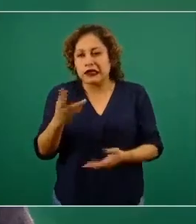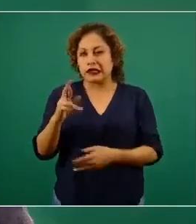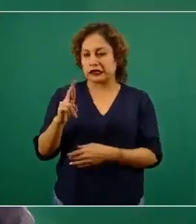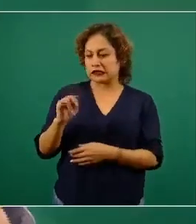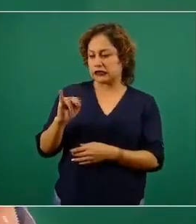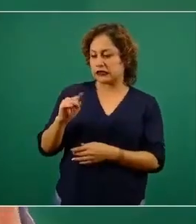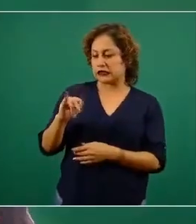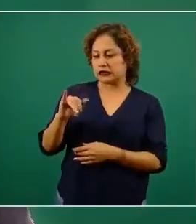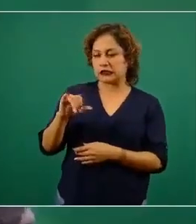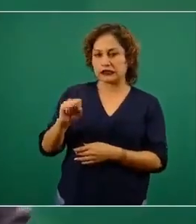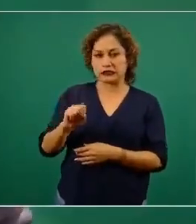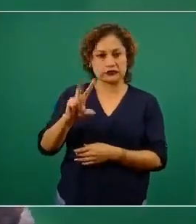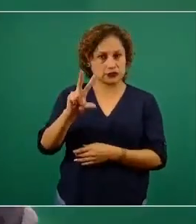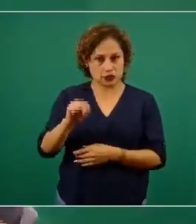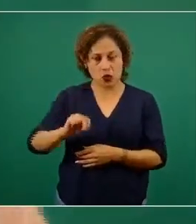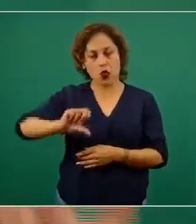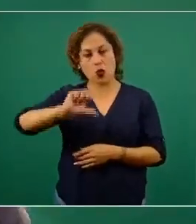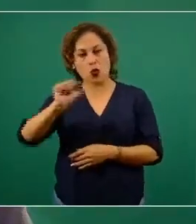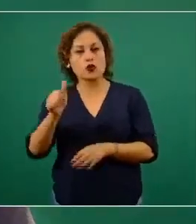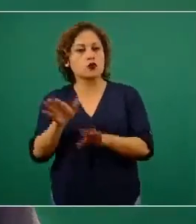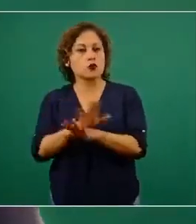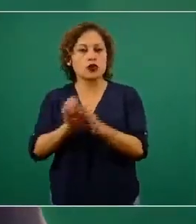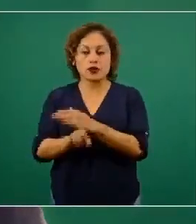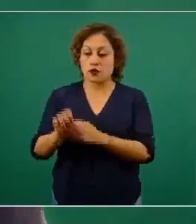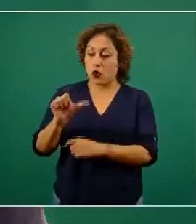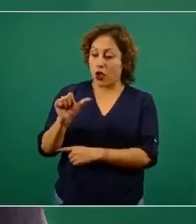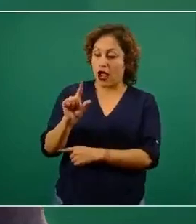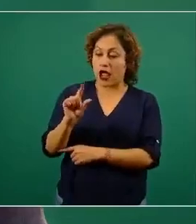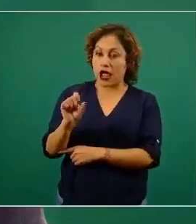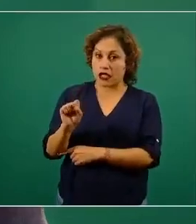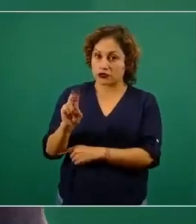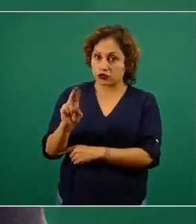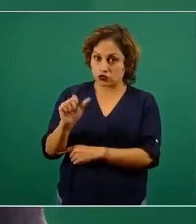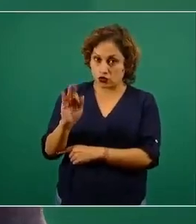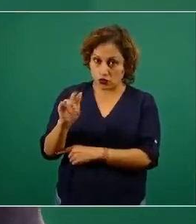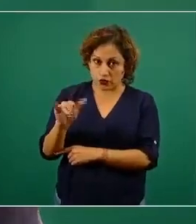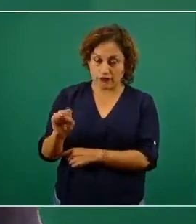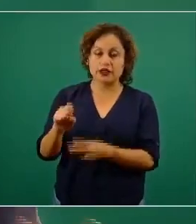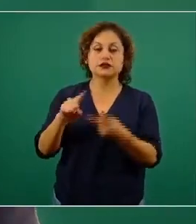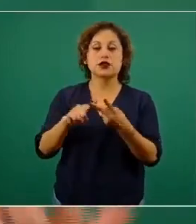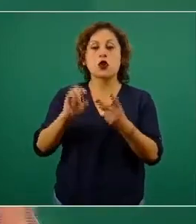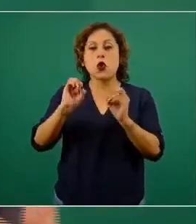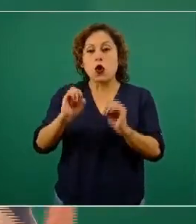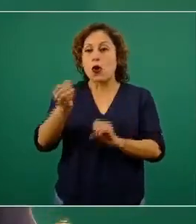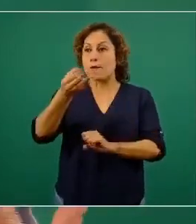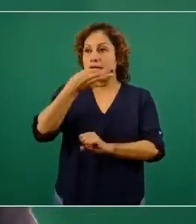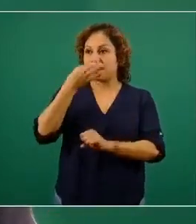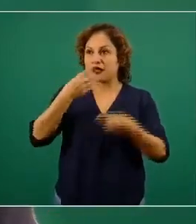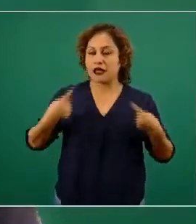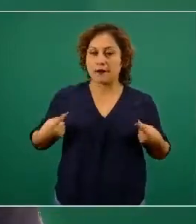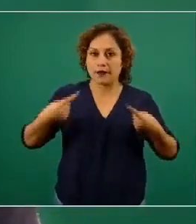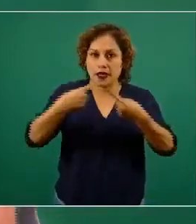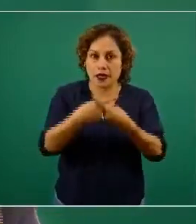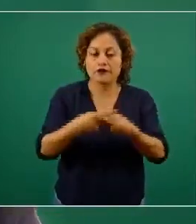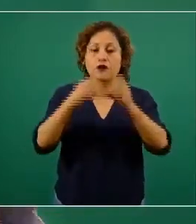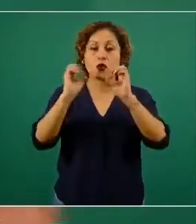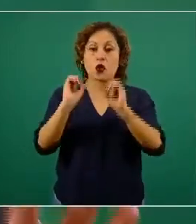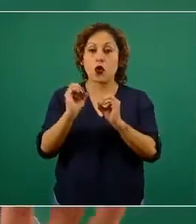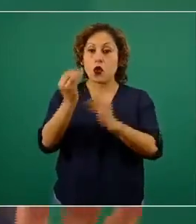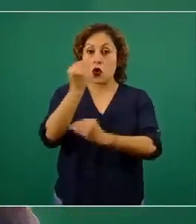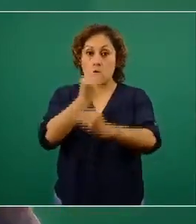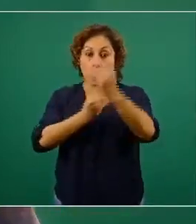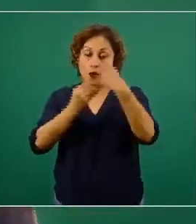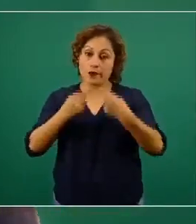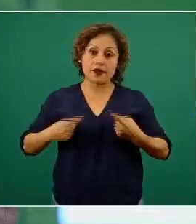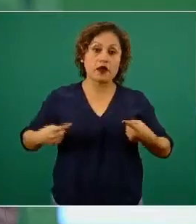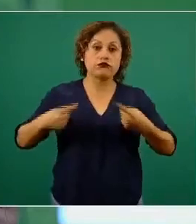alergia grave, por ejemplo a sulfas o por ejemplo a otros medicamentos o alimentos, debe quedar eso documentado para